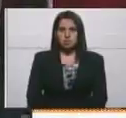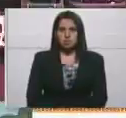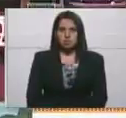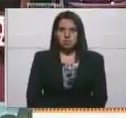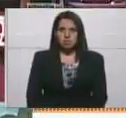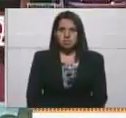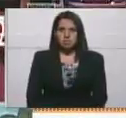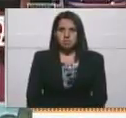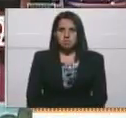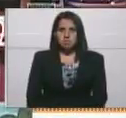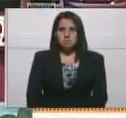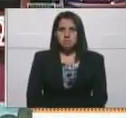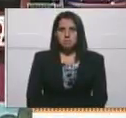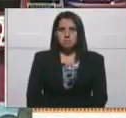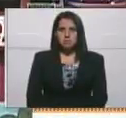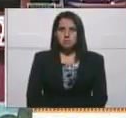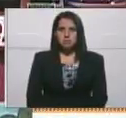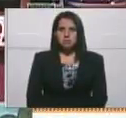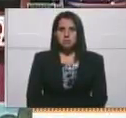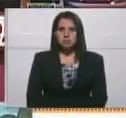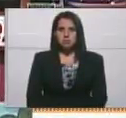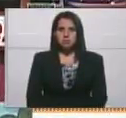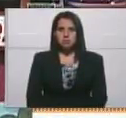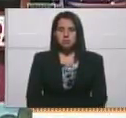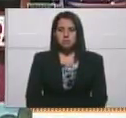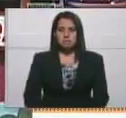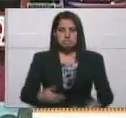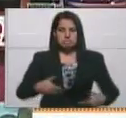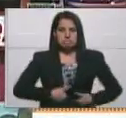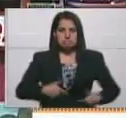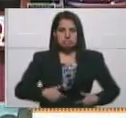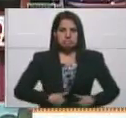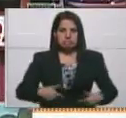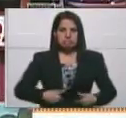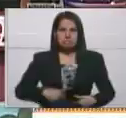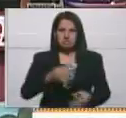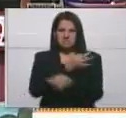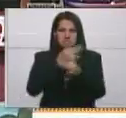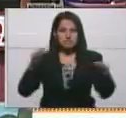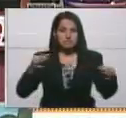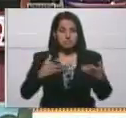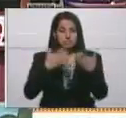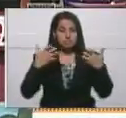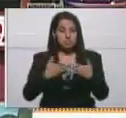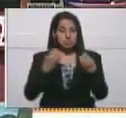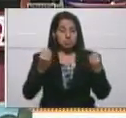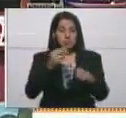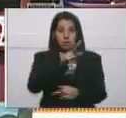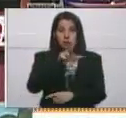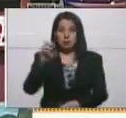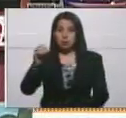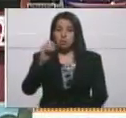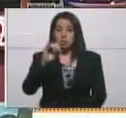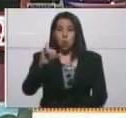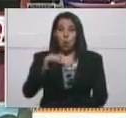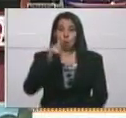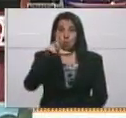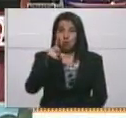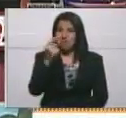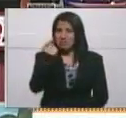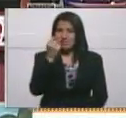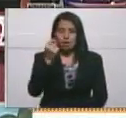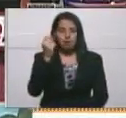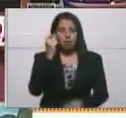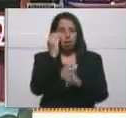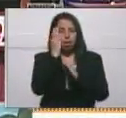Hoy nos toca luchar y perfeccionar la estructura que surgió del 30 de julio. Que nadie se